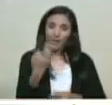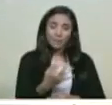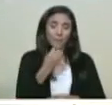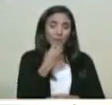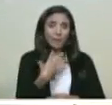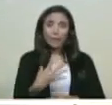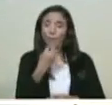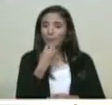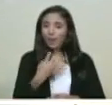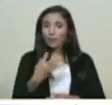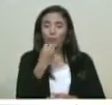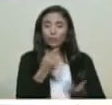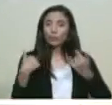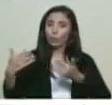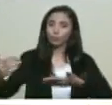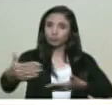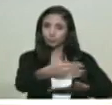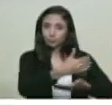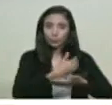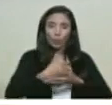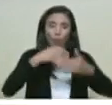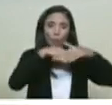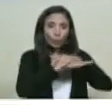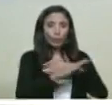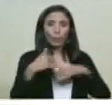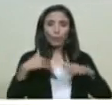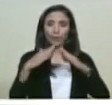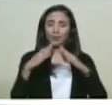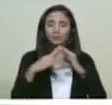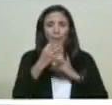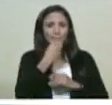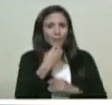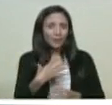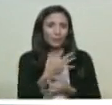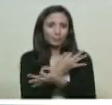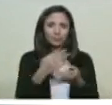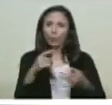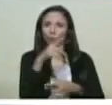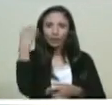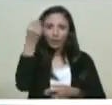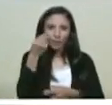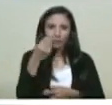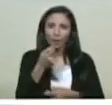para enmarcarlo y montarlo en la casa. ¿Qué les parece?